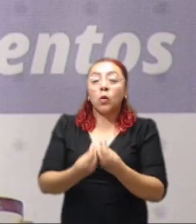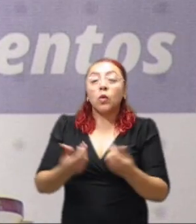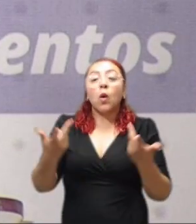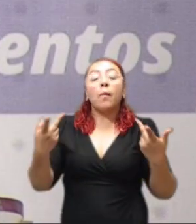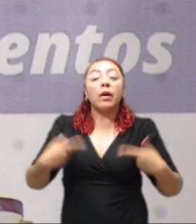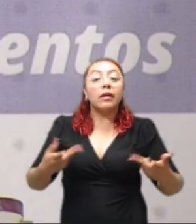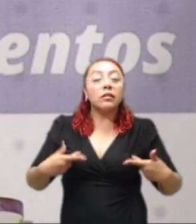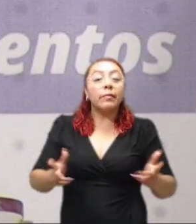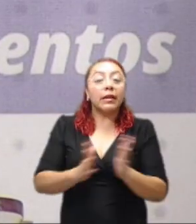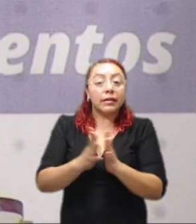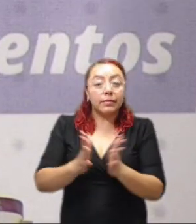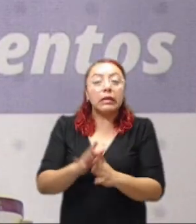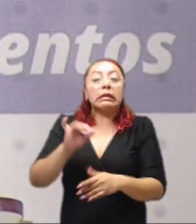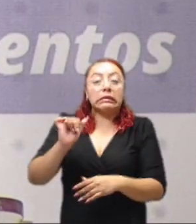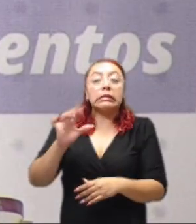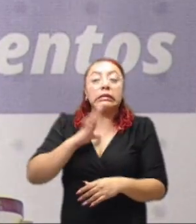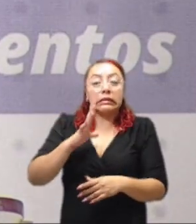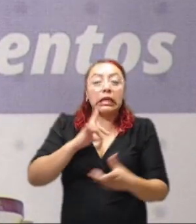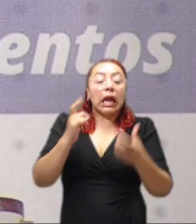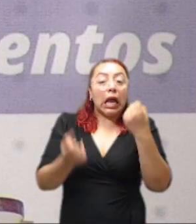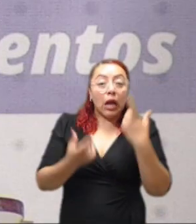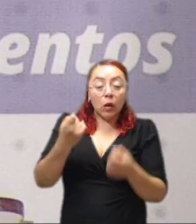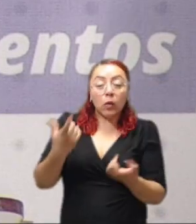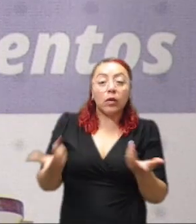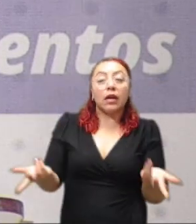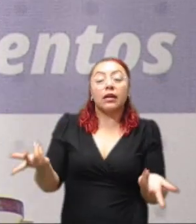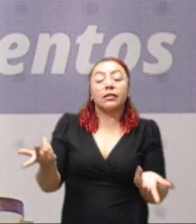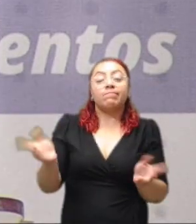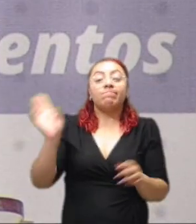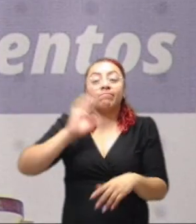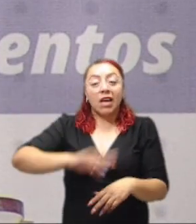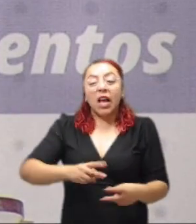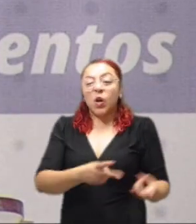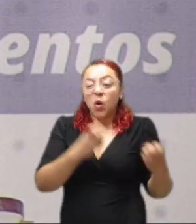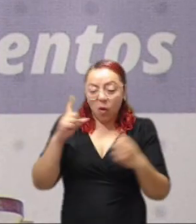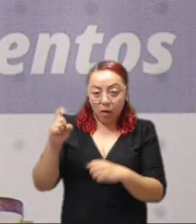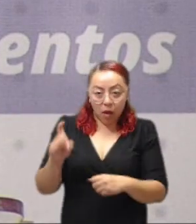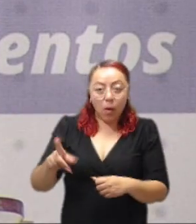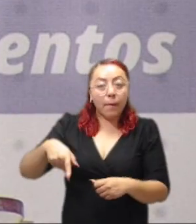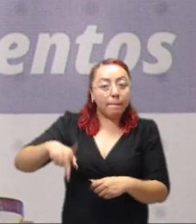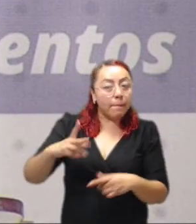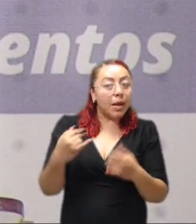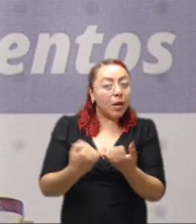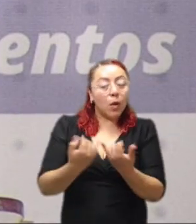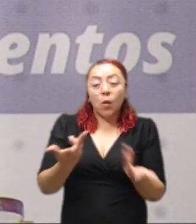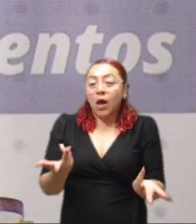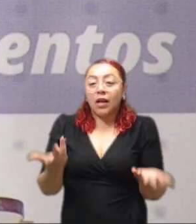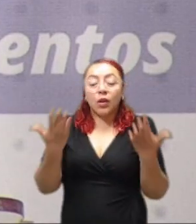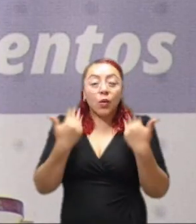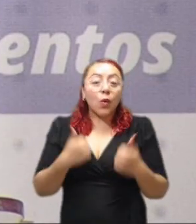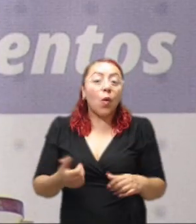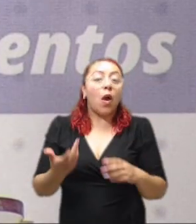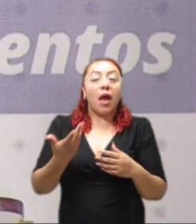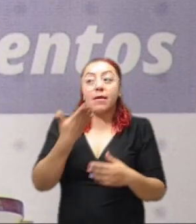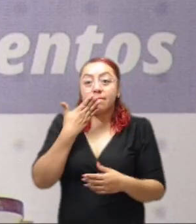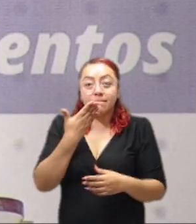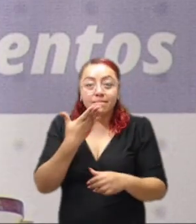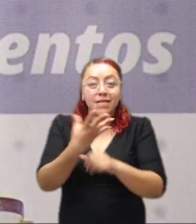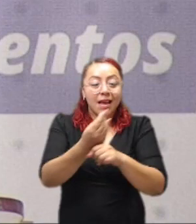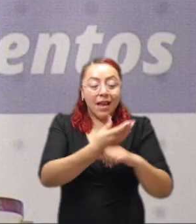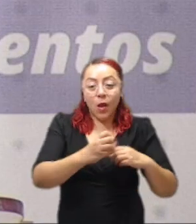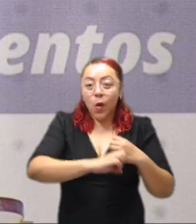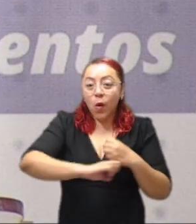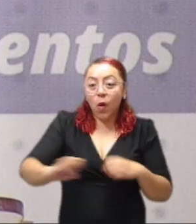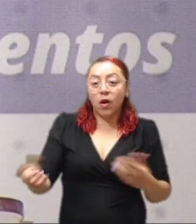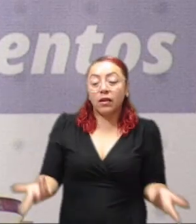clandestinas existen pero también existe una ineficacia del sistema de agua potable casí no nos hace caso como municipio